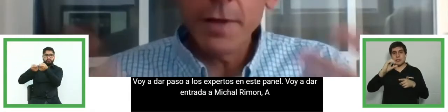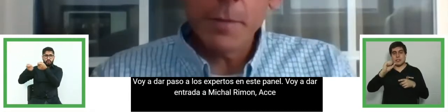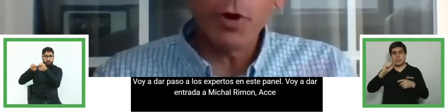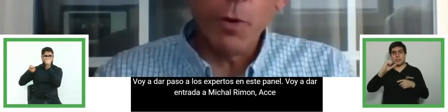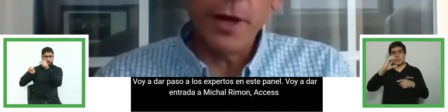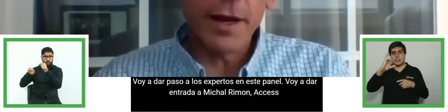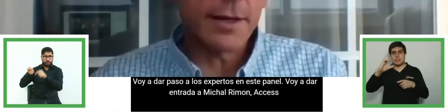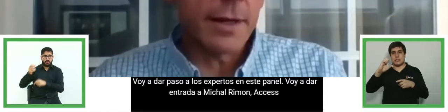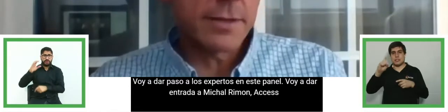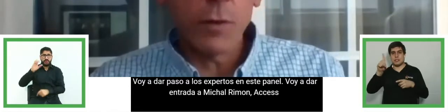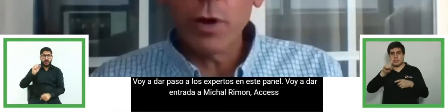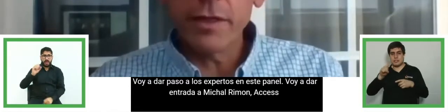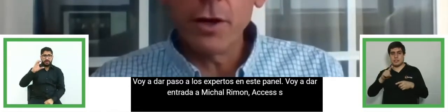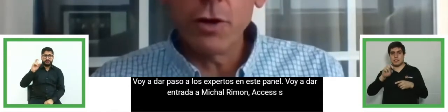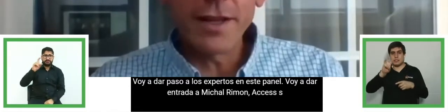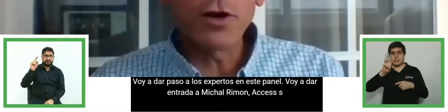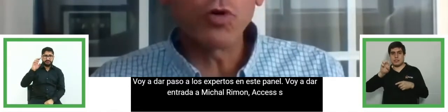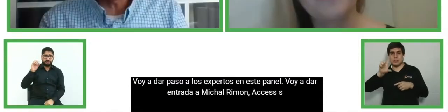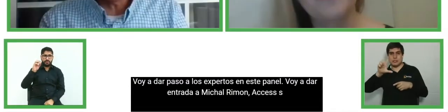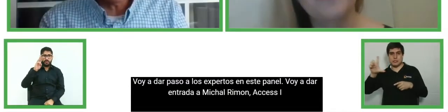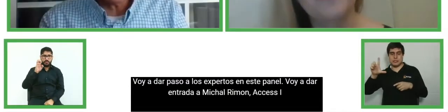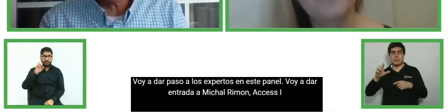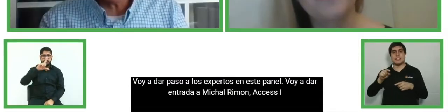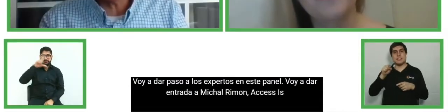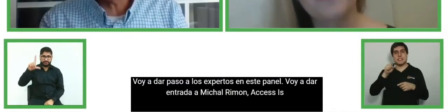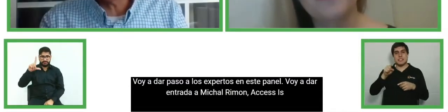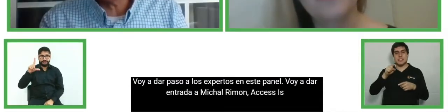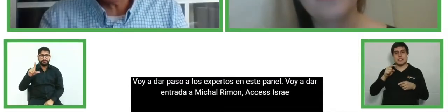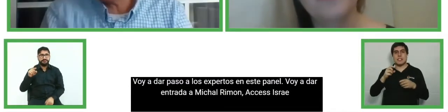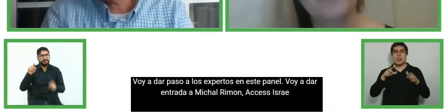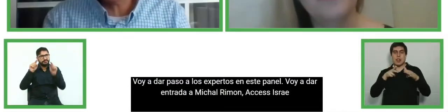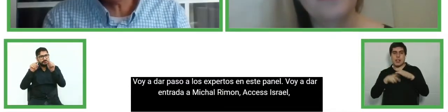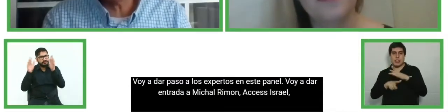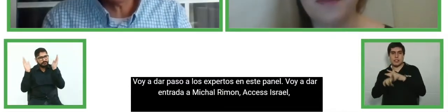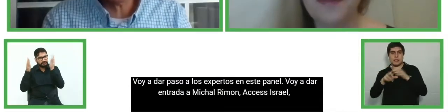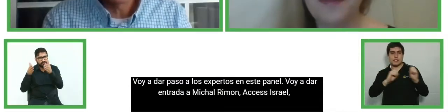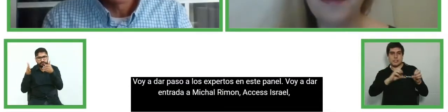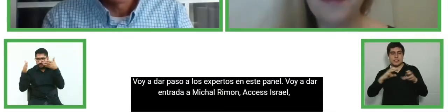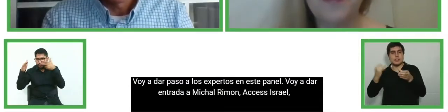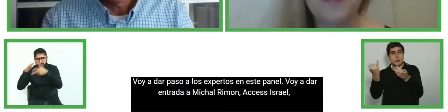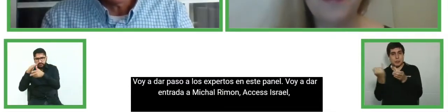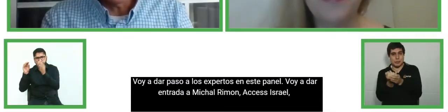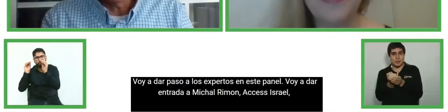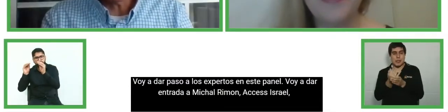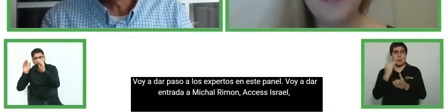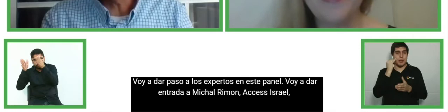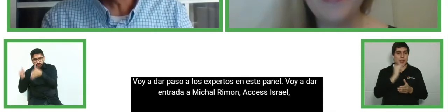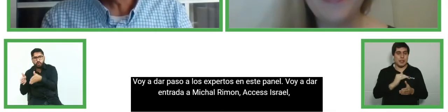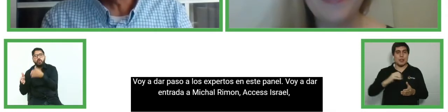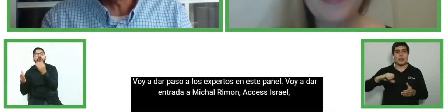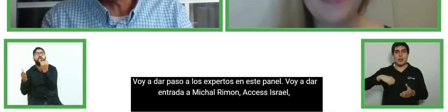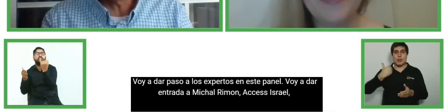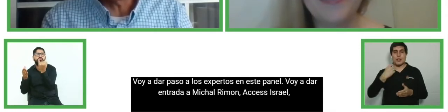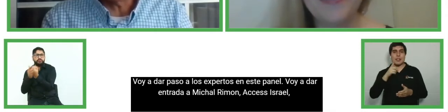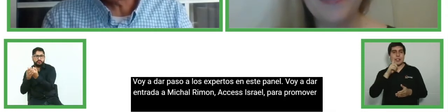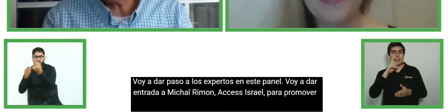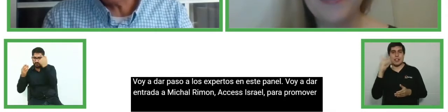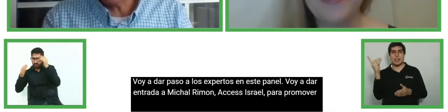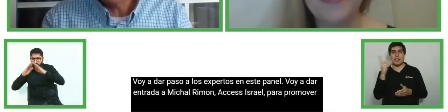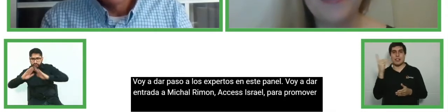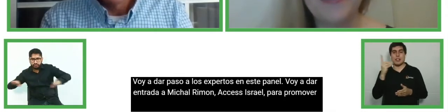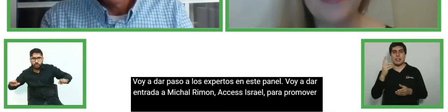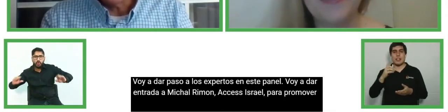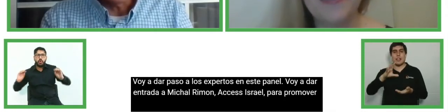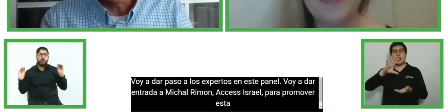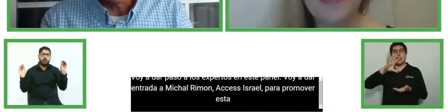para realmente promover esta educación inclusiva y accesible para niños y jóvenes con discapacidad en